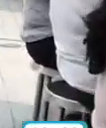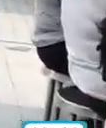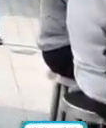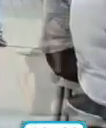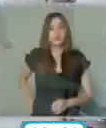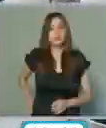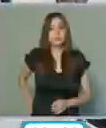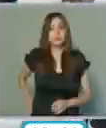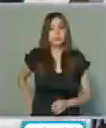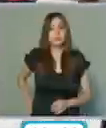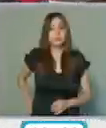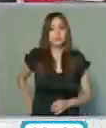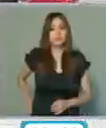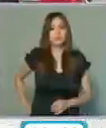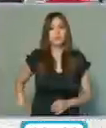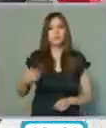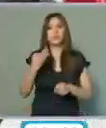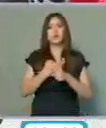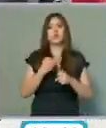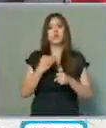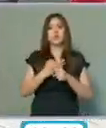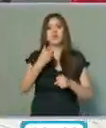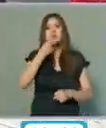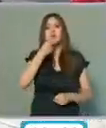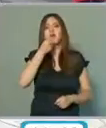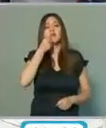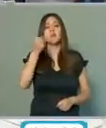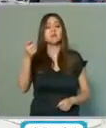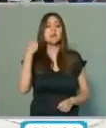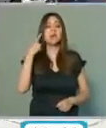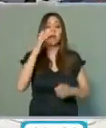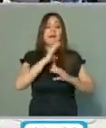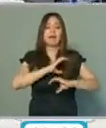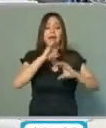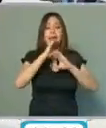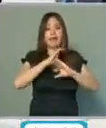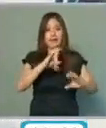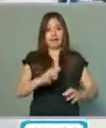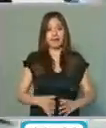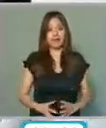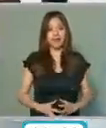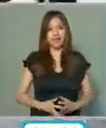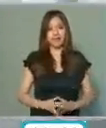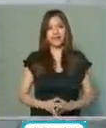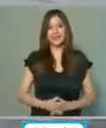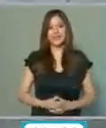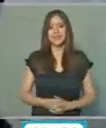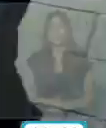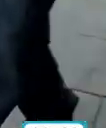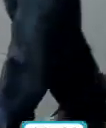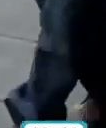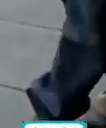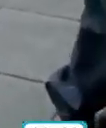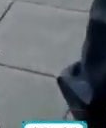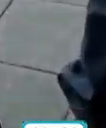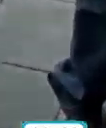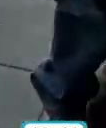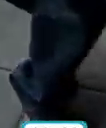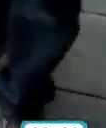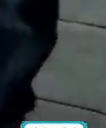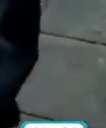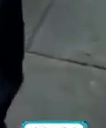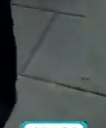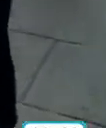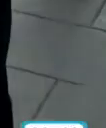bailaba maíz San Nicolás. Ya llegó Sergio el bailador, bailar calado le gusta más. Ya